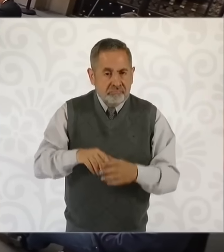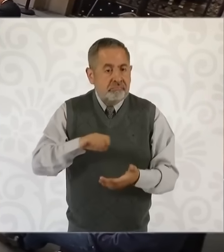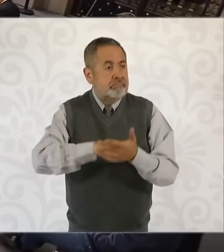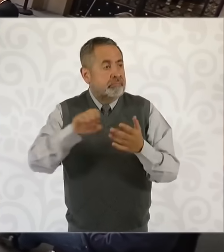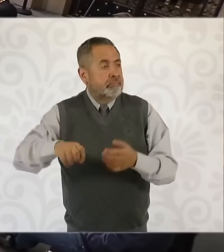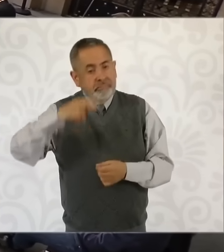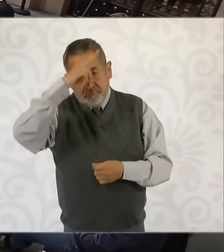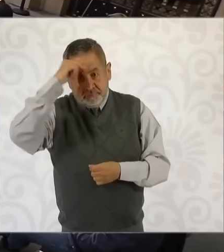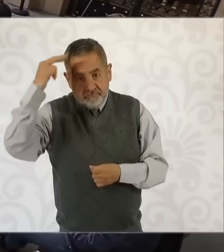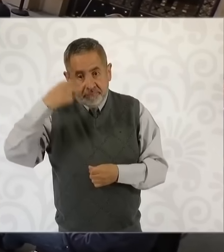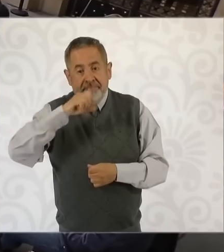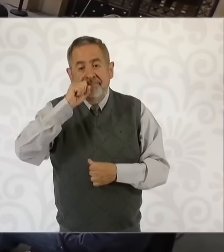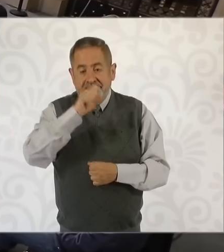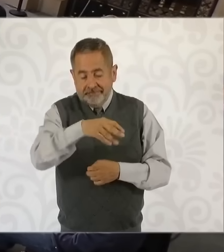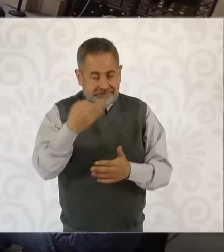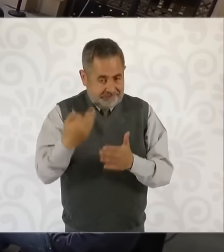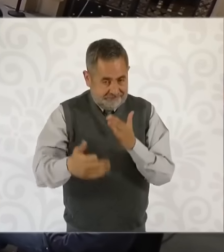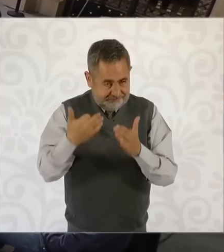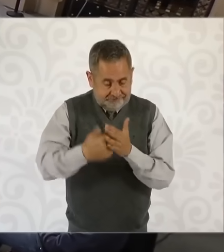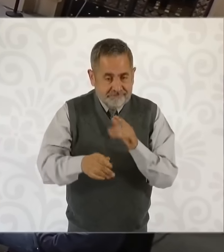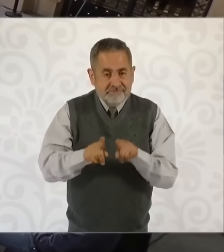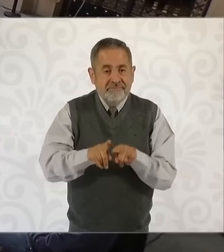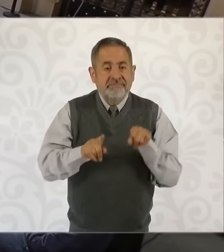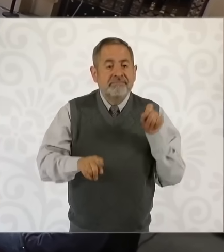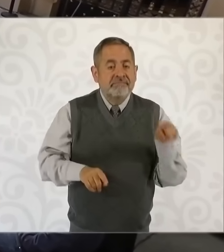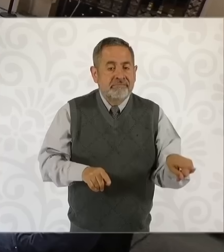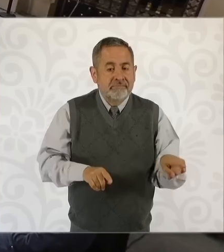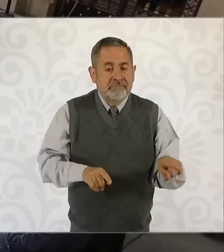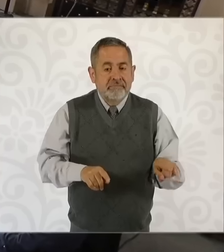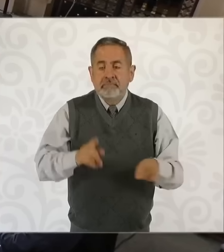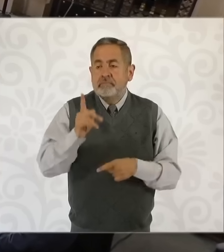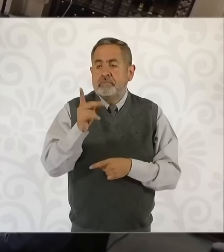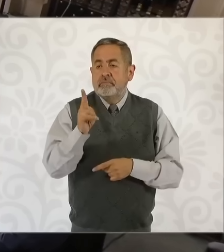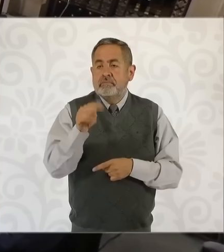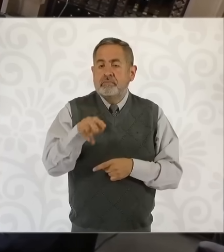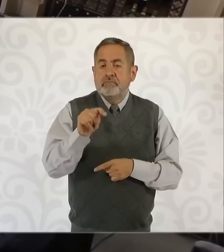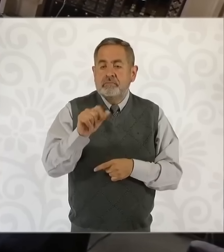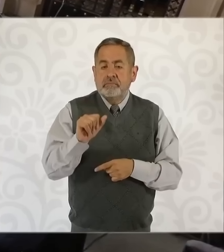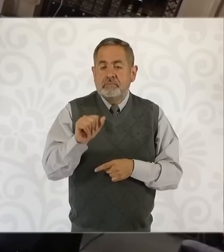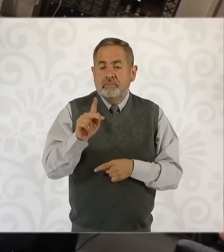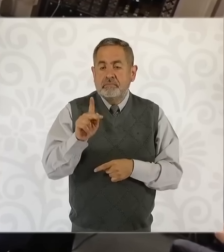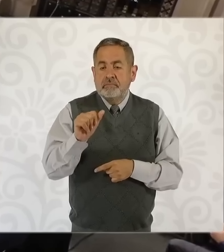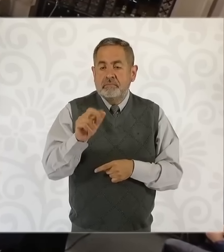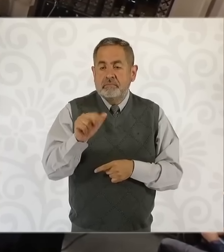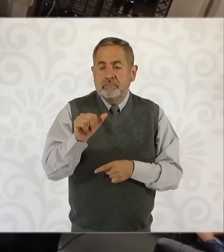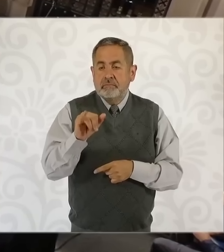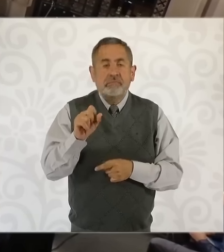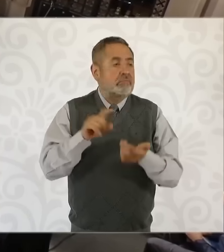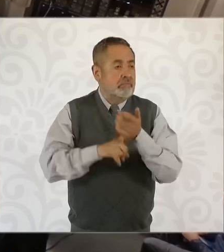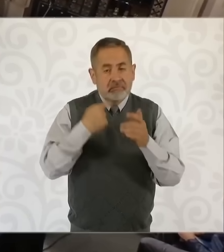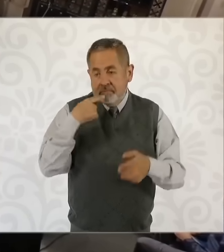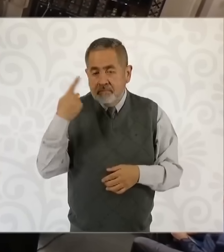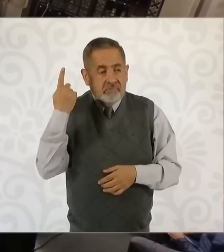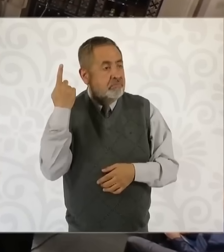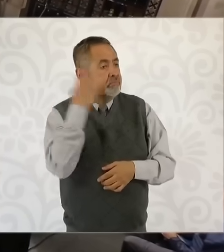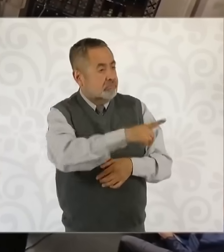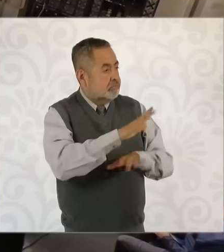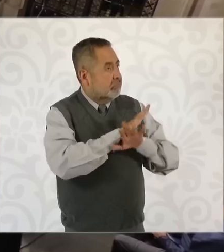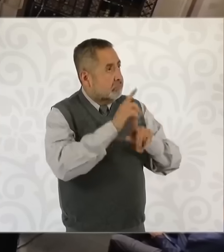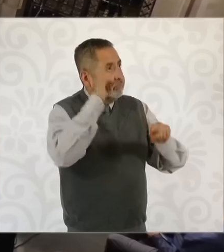Nayarit está también pendiente Punta Paraíso, que tiene orden de demolición, pero